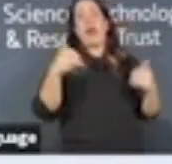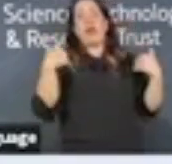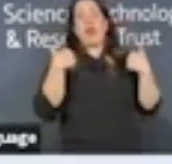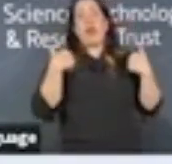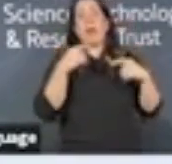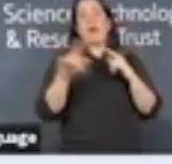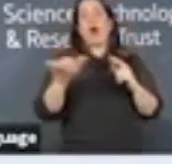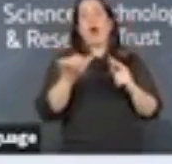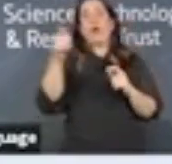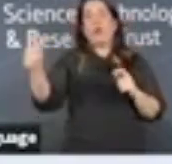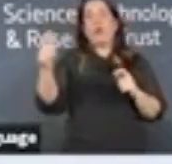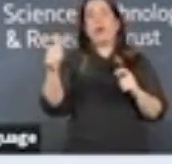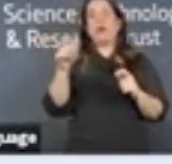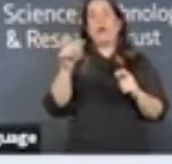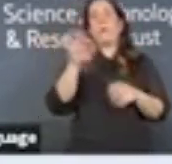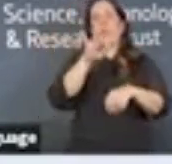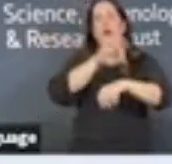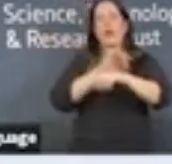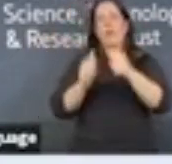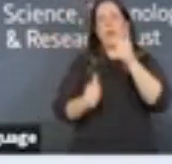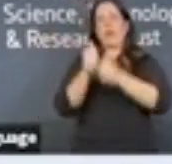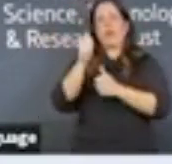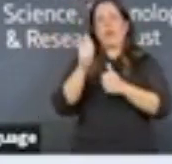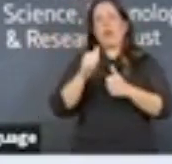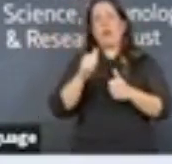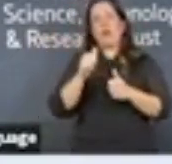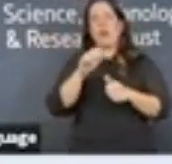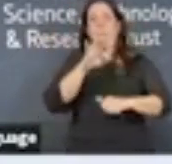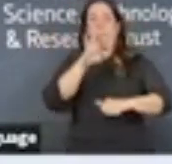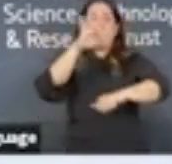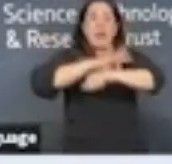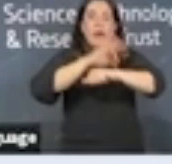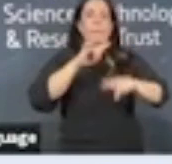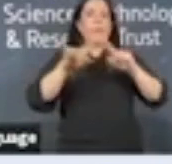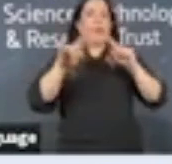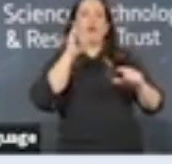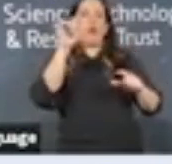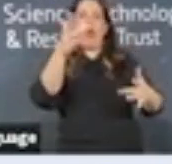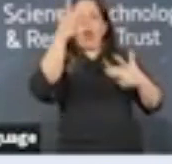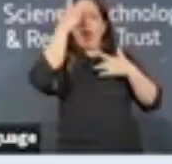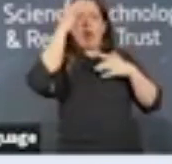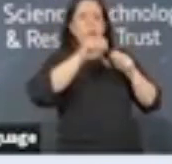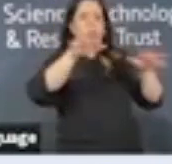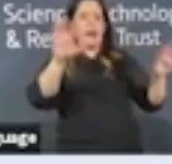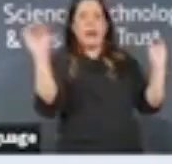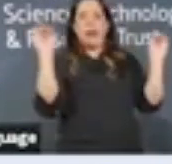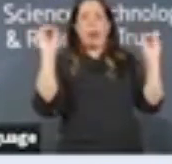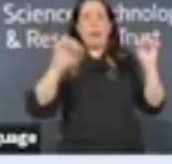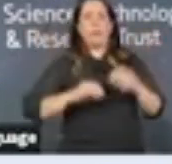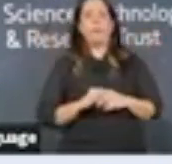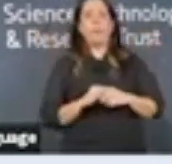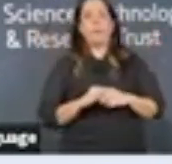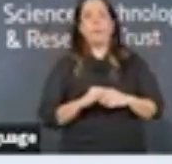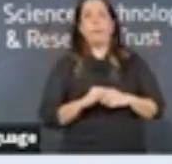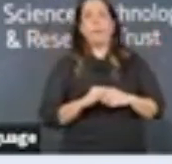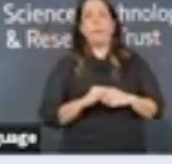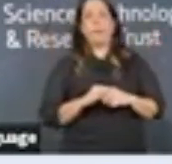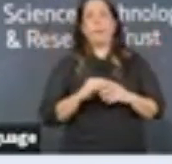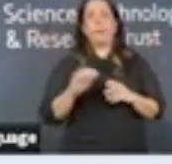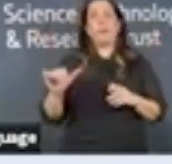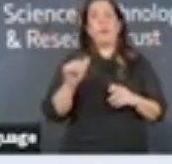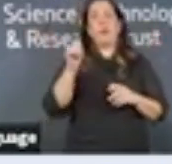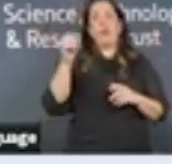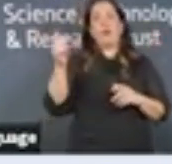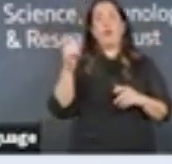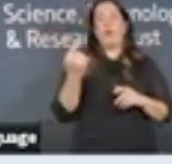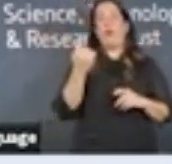especies de mosquitos, la mayoría, que pican pero no transmiten ni virus ni parásitos. Y hay una especie de mosquito